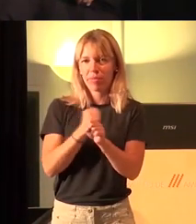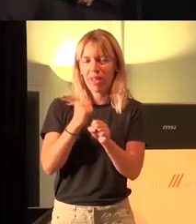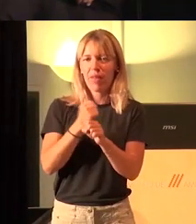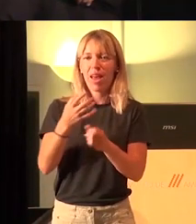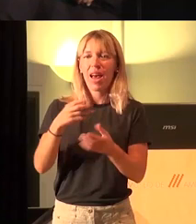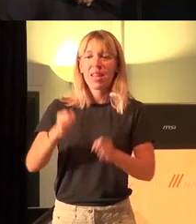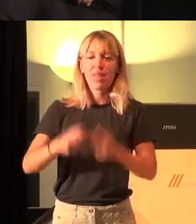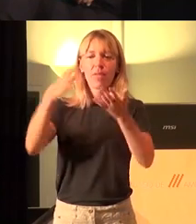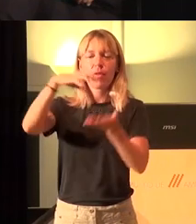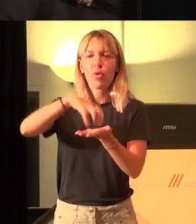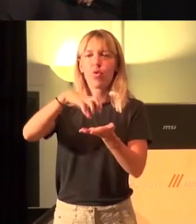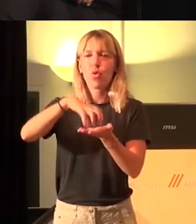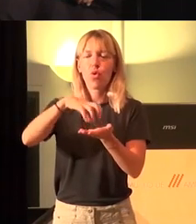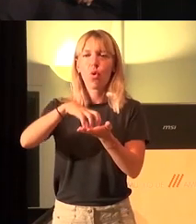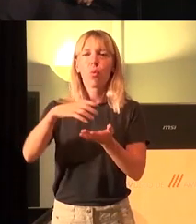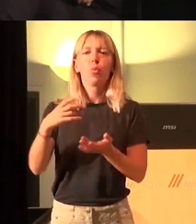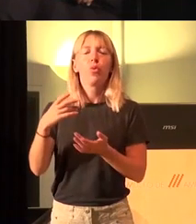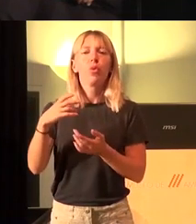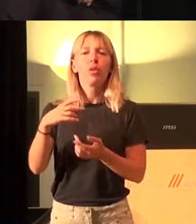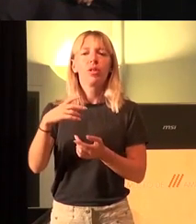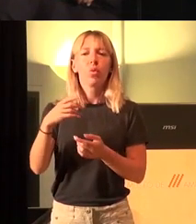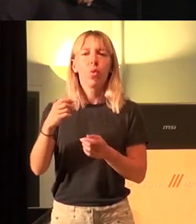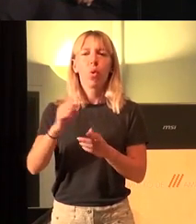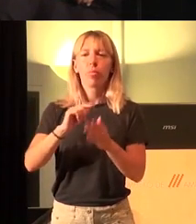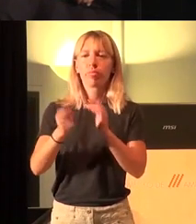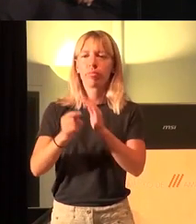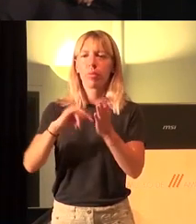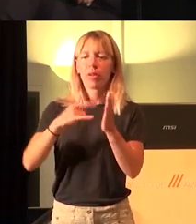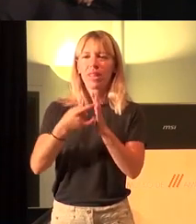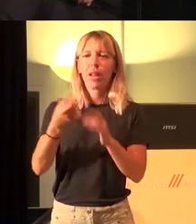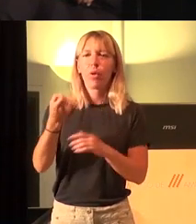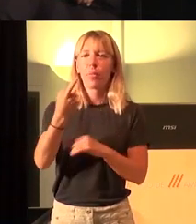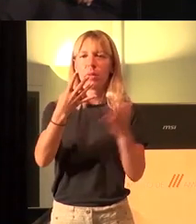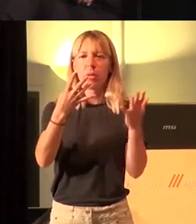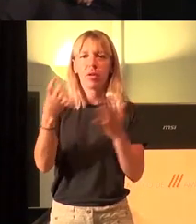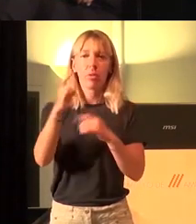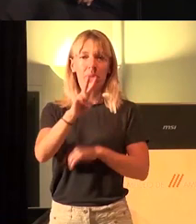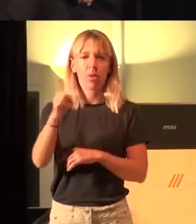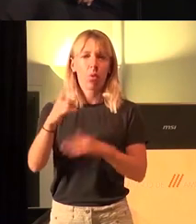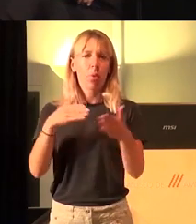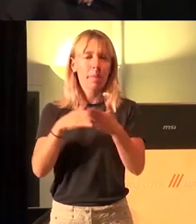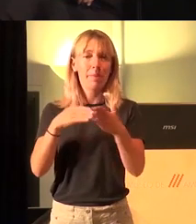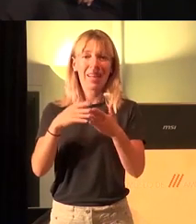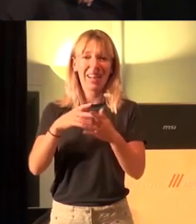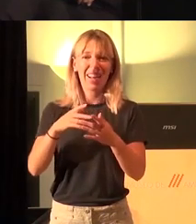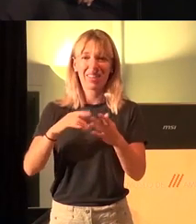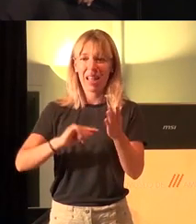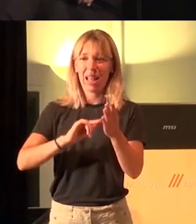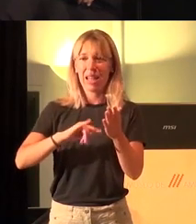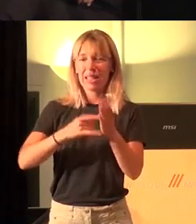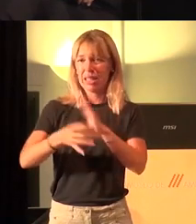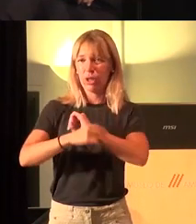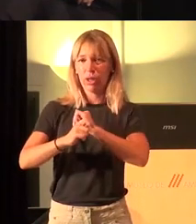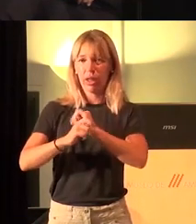Círculo, proyectado en 1921, con todas las barreras arquitectónicas, tiene que hacer esfuerzos para ser